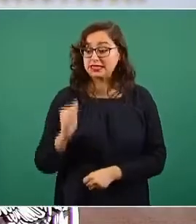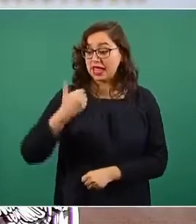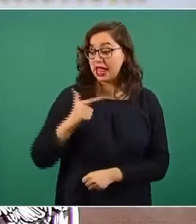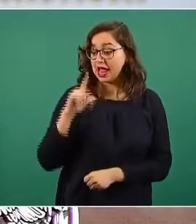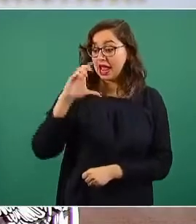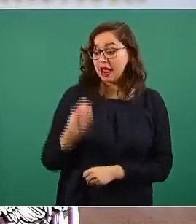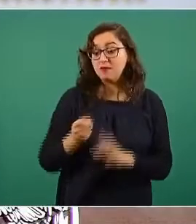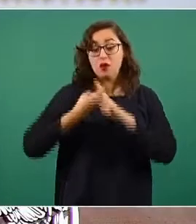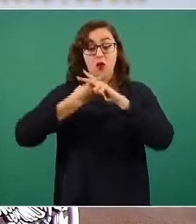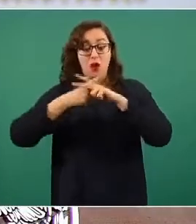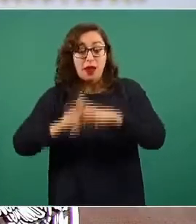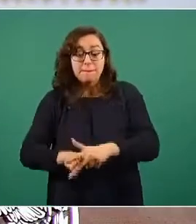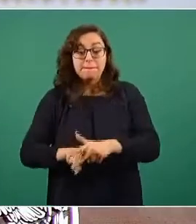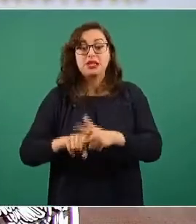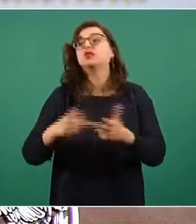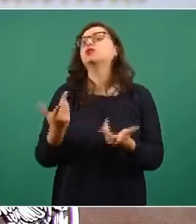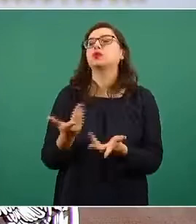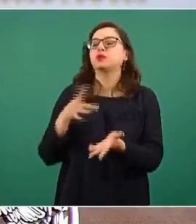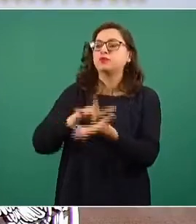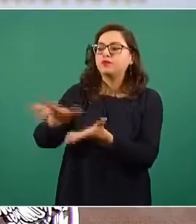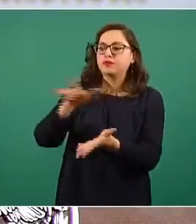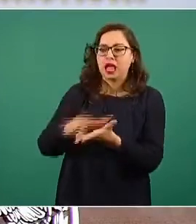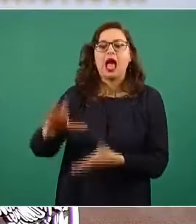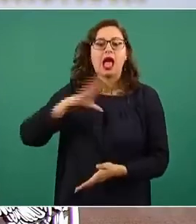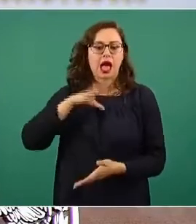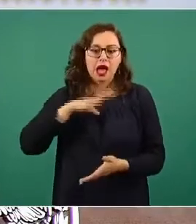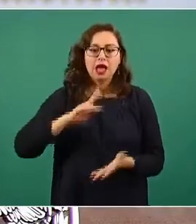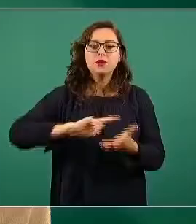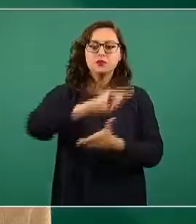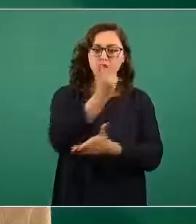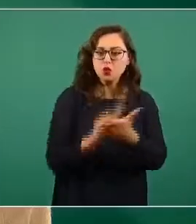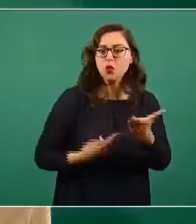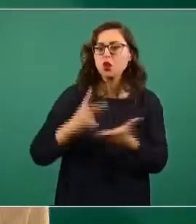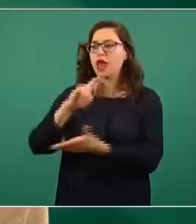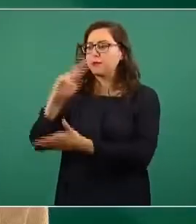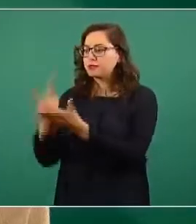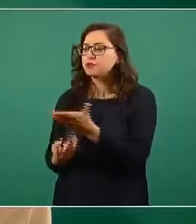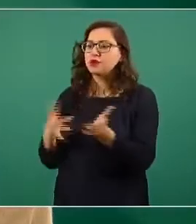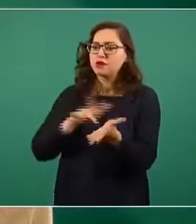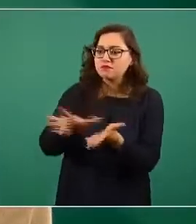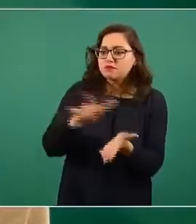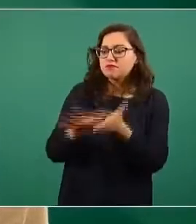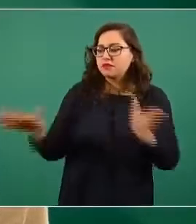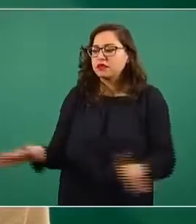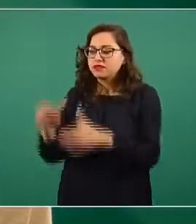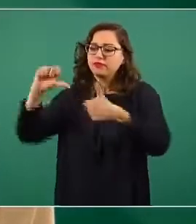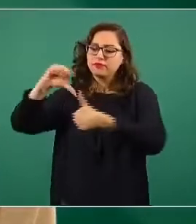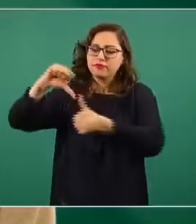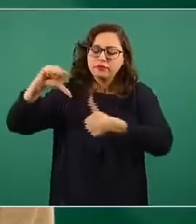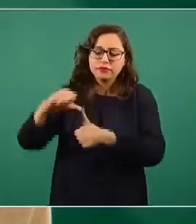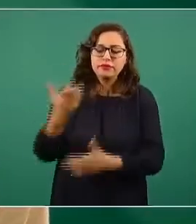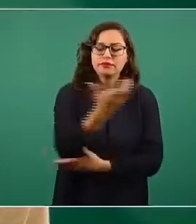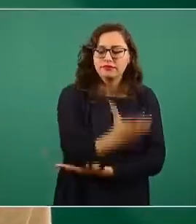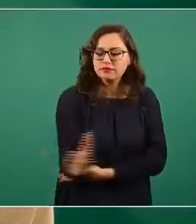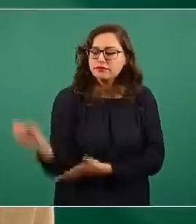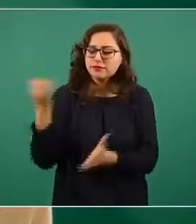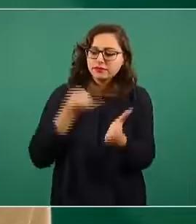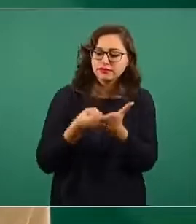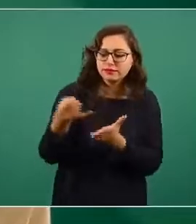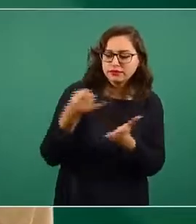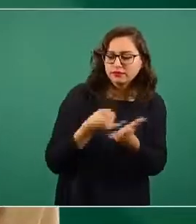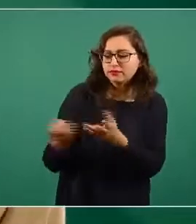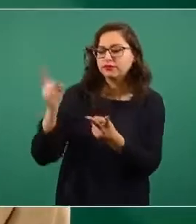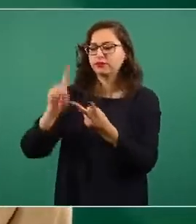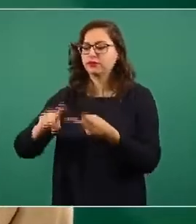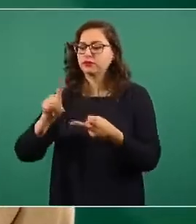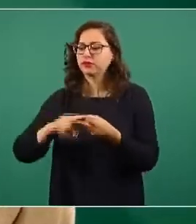ya tenemos varios programas a través de Amexid en Centroamérica, como es Sembrando Vidas, como Jóvenes Construyendo el Futuro. O sea, varios